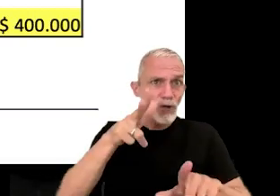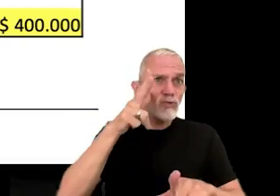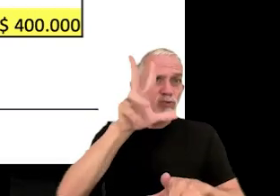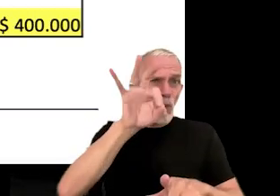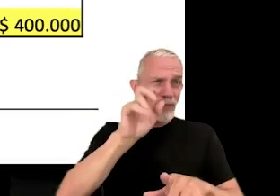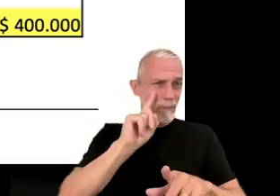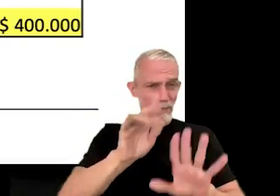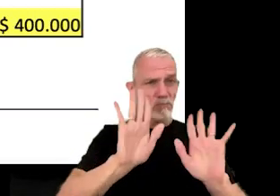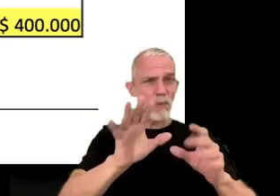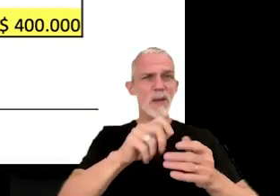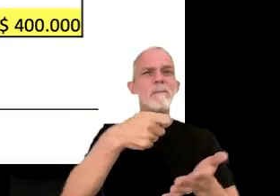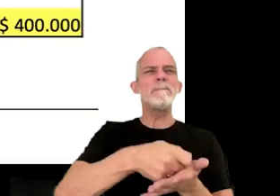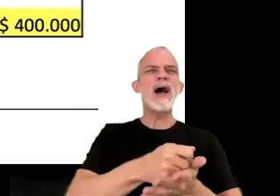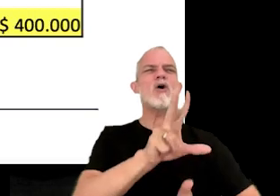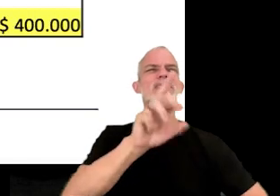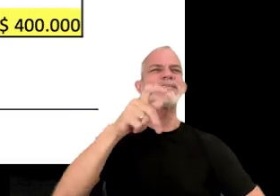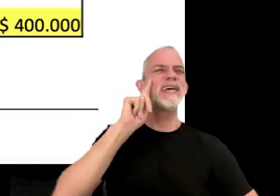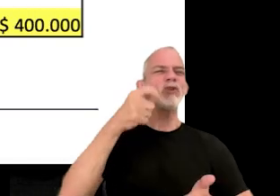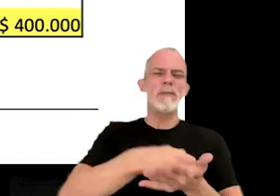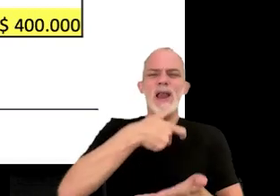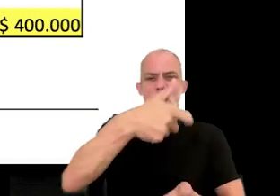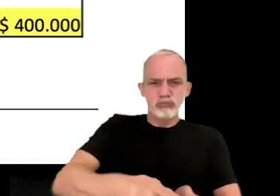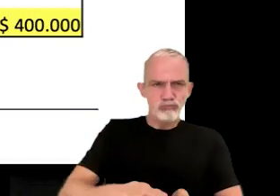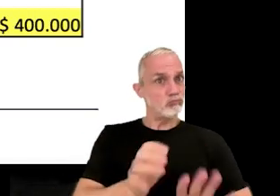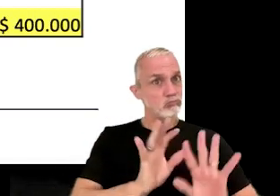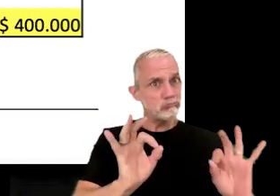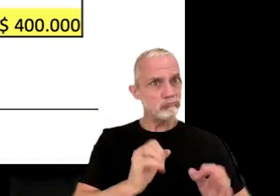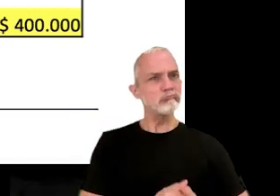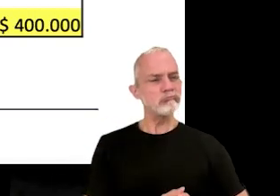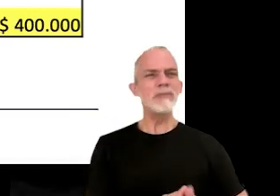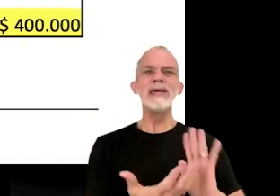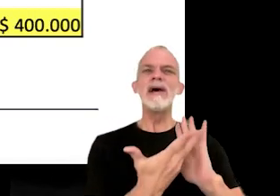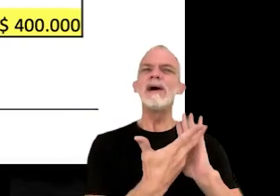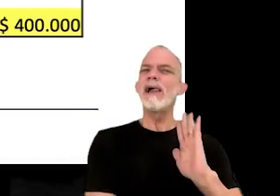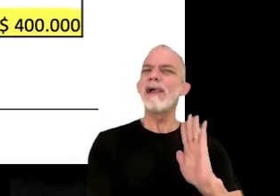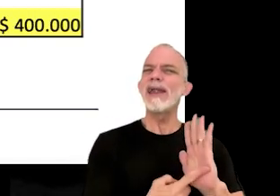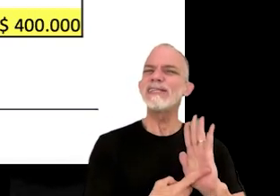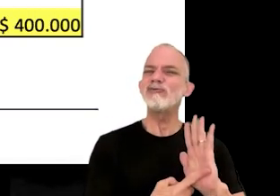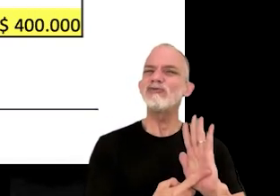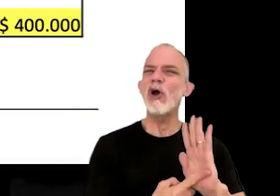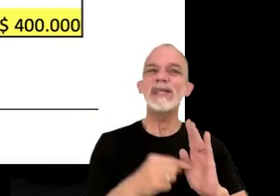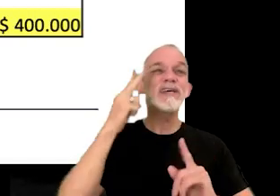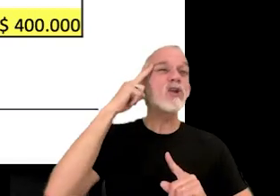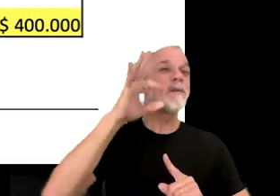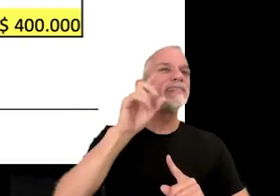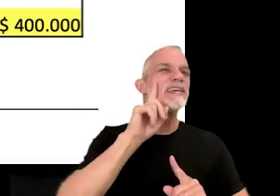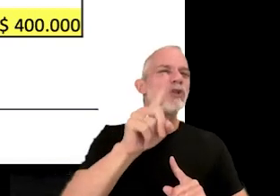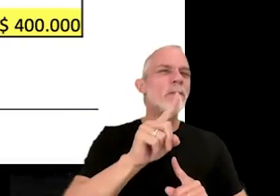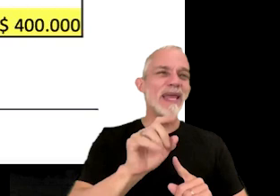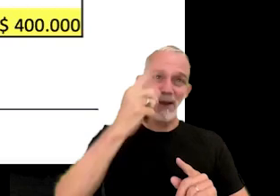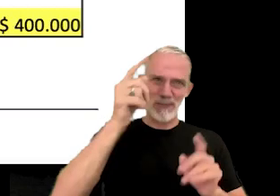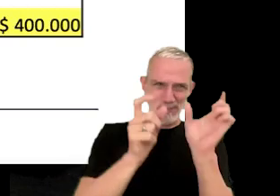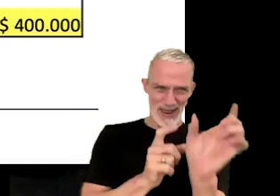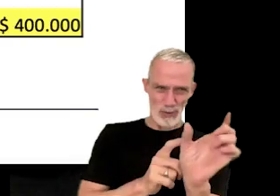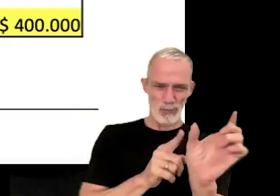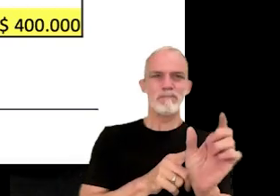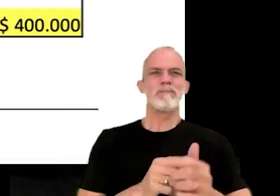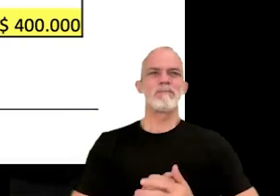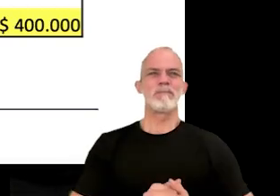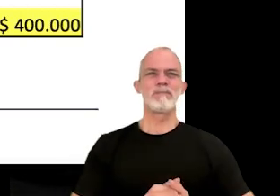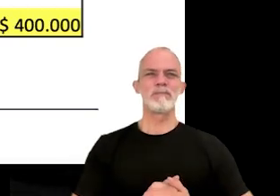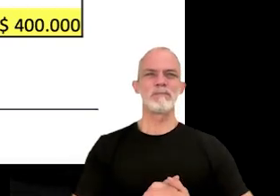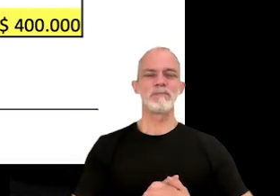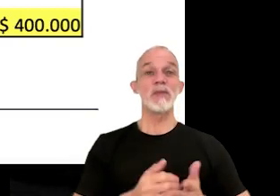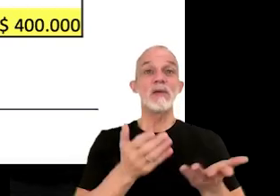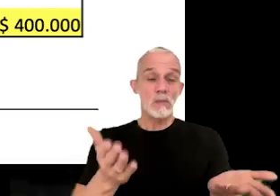en este caso pagó 300.000 de anticipos, y las retenciones eran de 900.000 pesos en el primer caso,